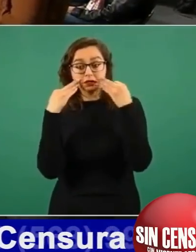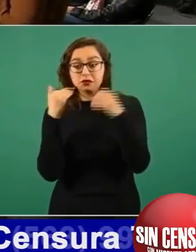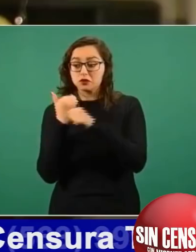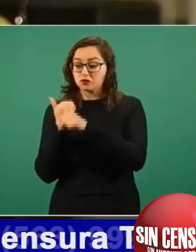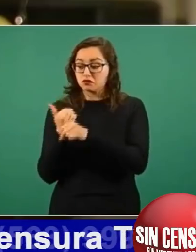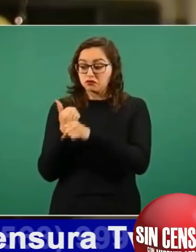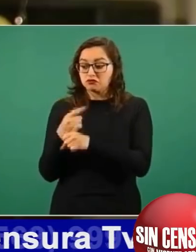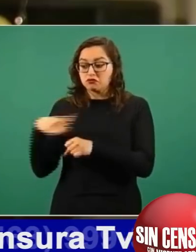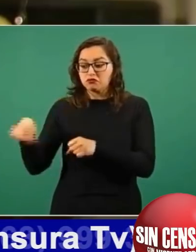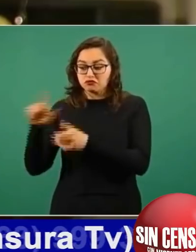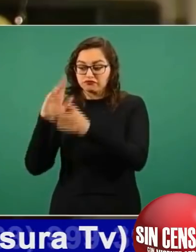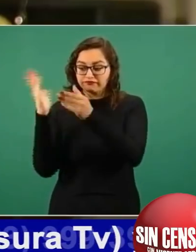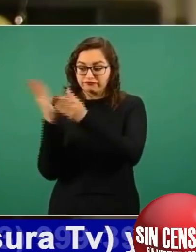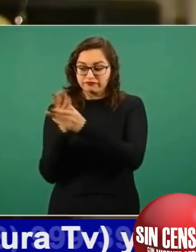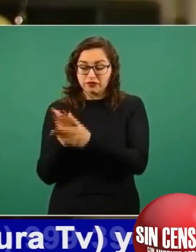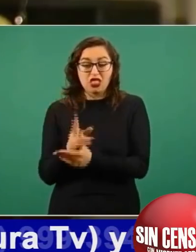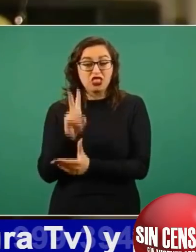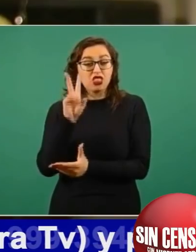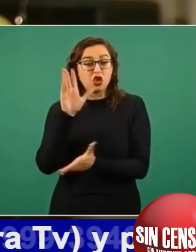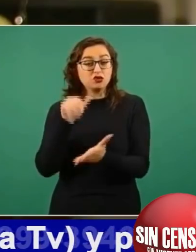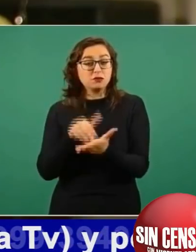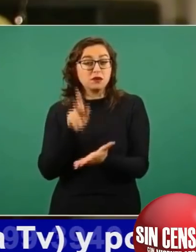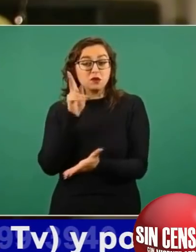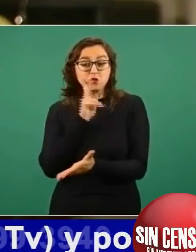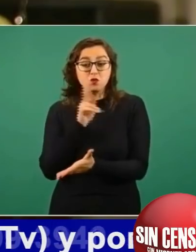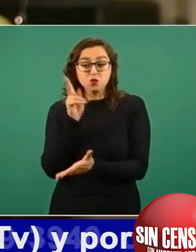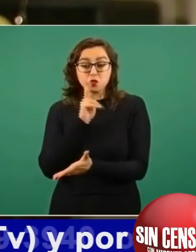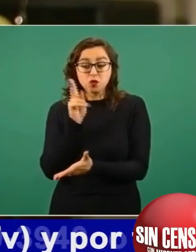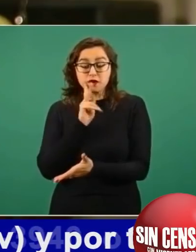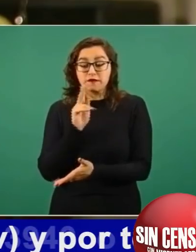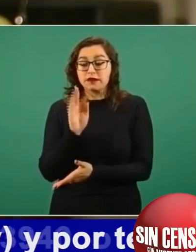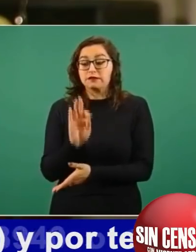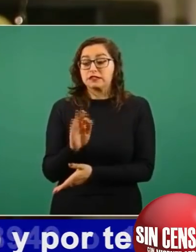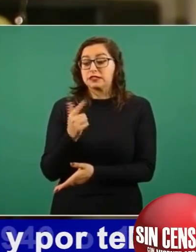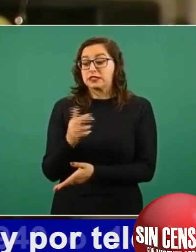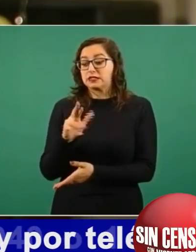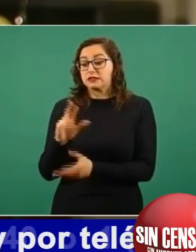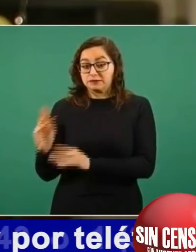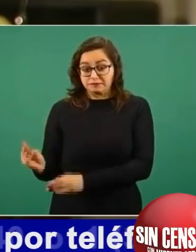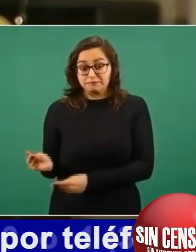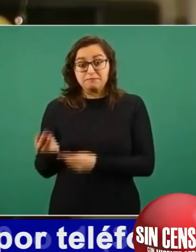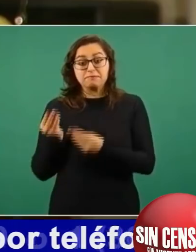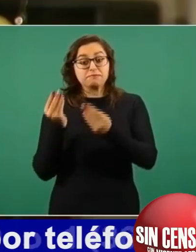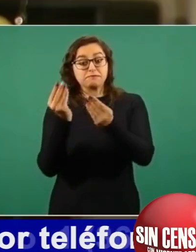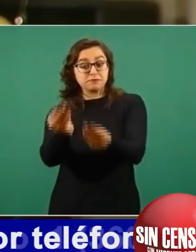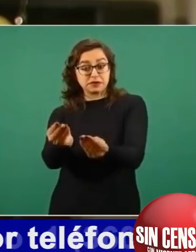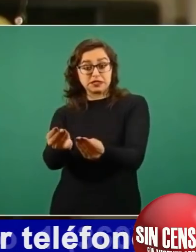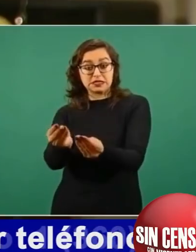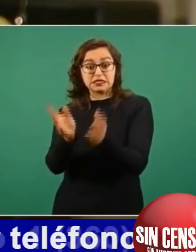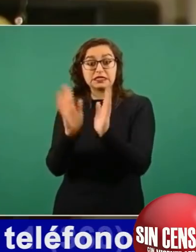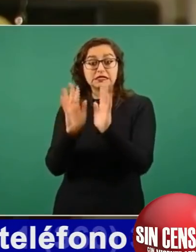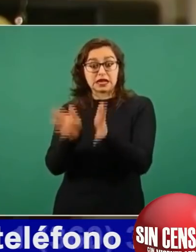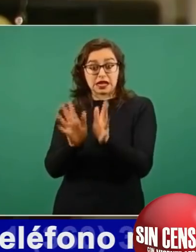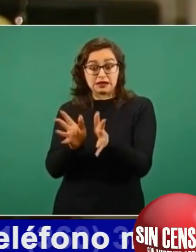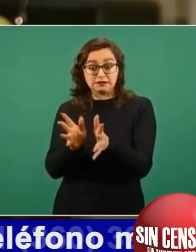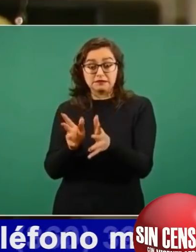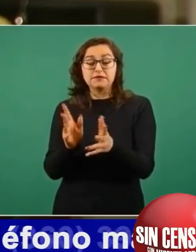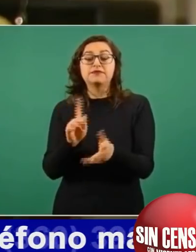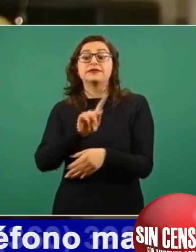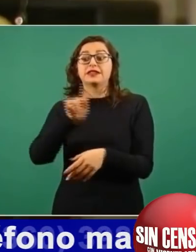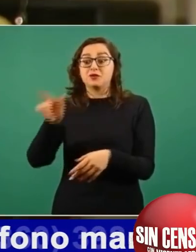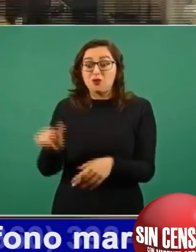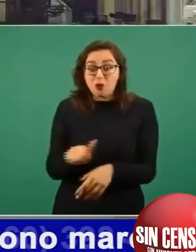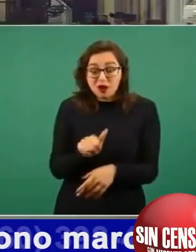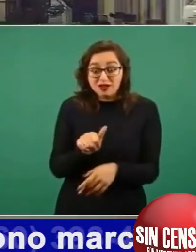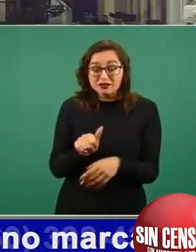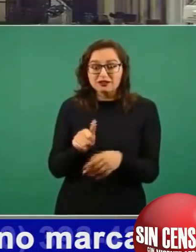de 2,000 testimonios a la Fiscalía General de la República, los recibió el fiscal Alejandro Gertz Manero, y a raíz de estas denuncias es